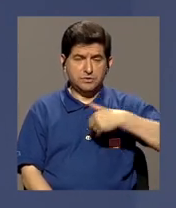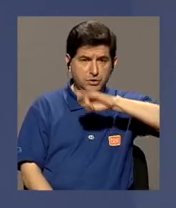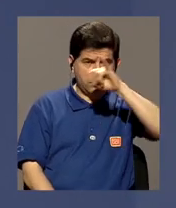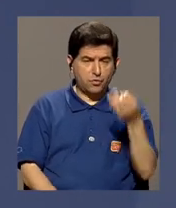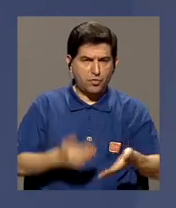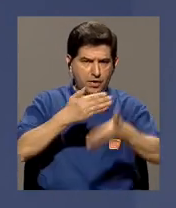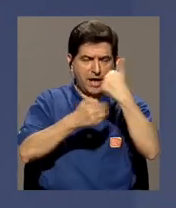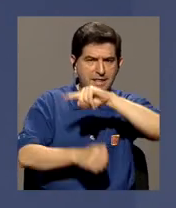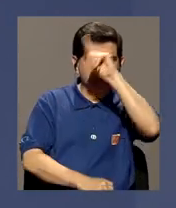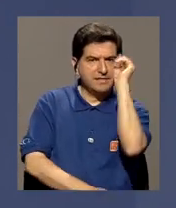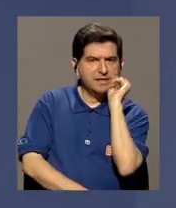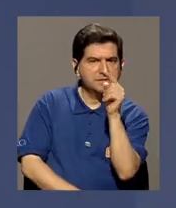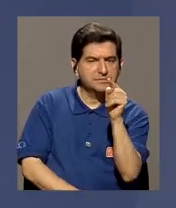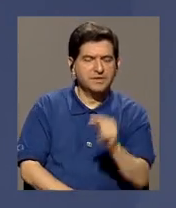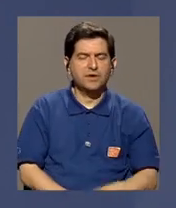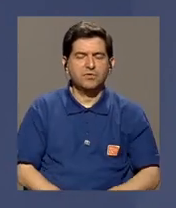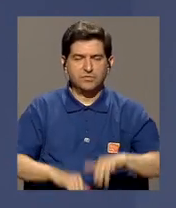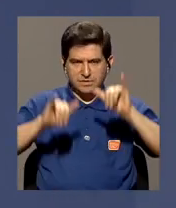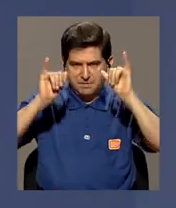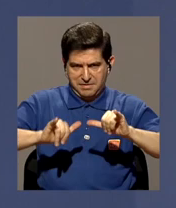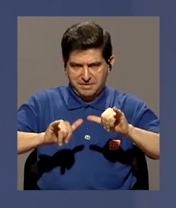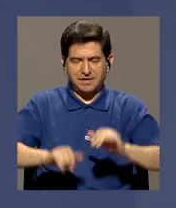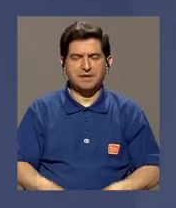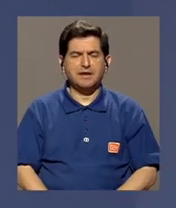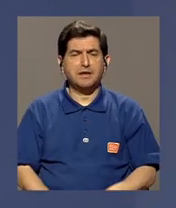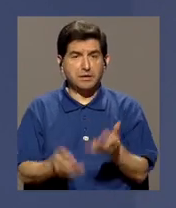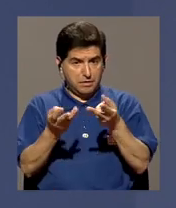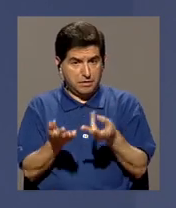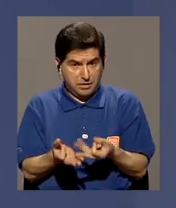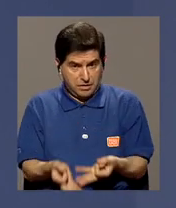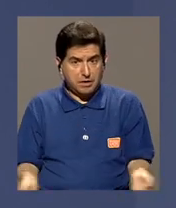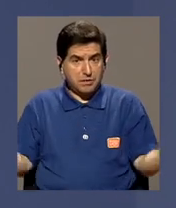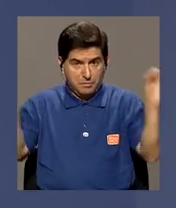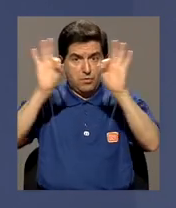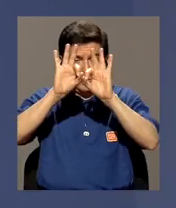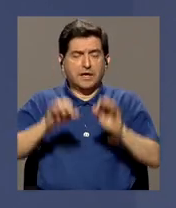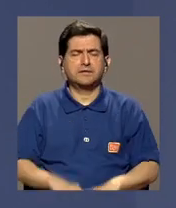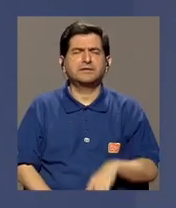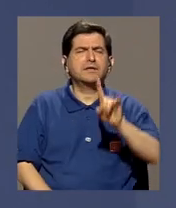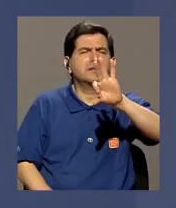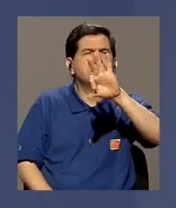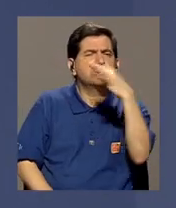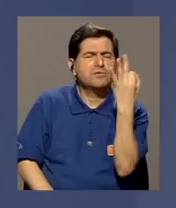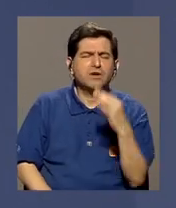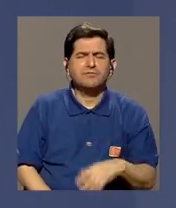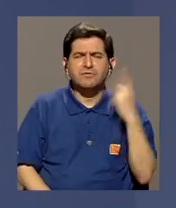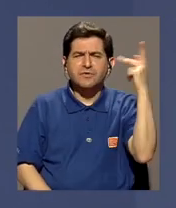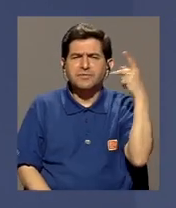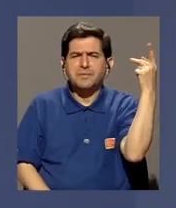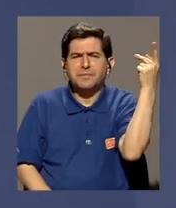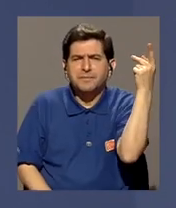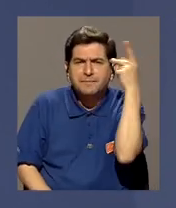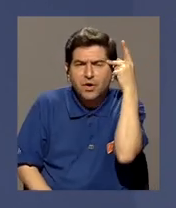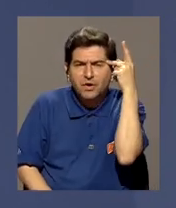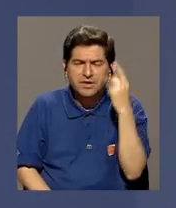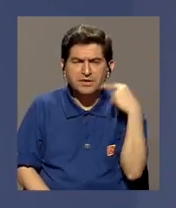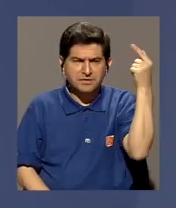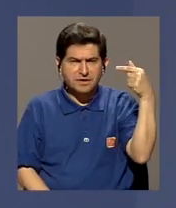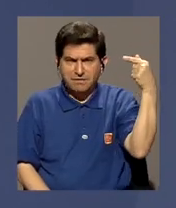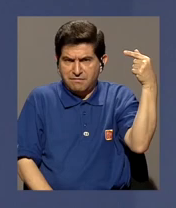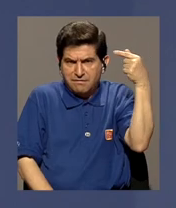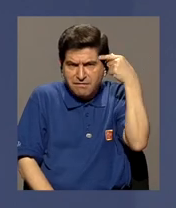dejó una una pregunta en la mesa y creo que es muy valioso ahí es como de algún modo esa política